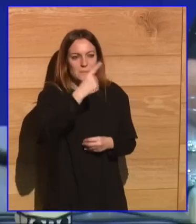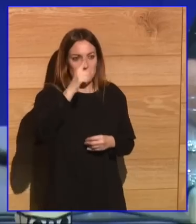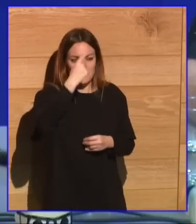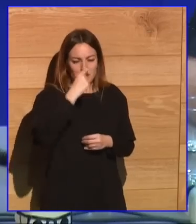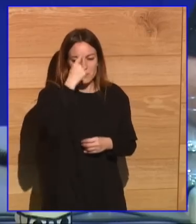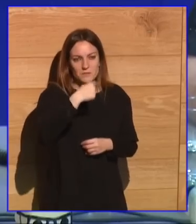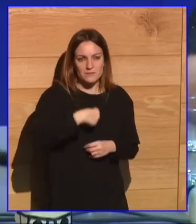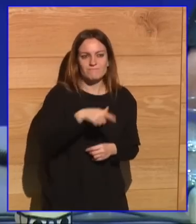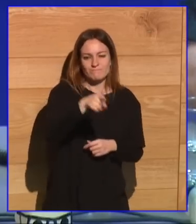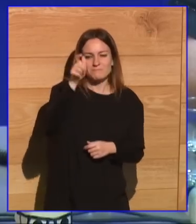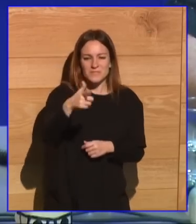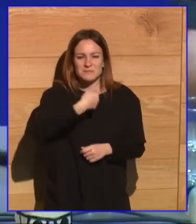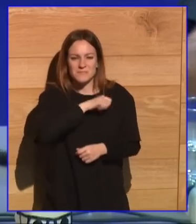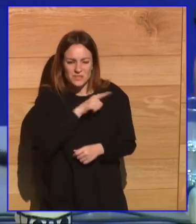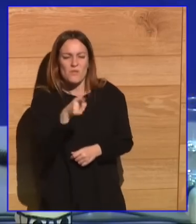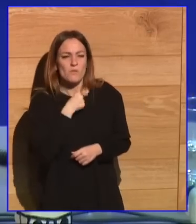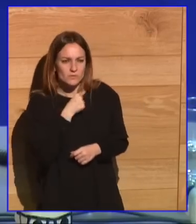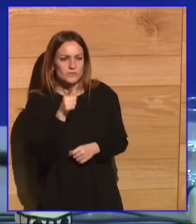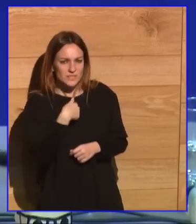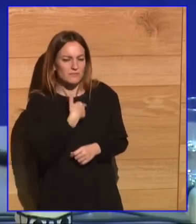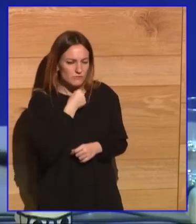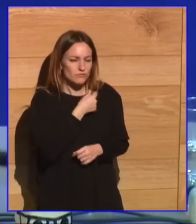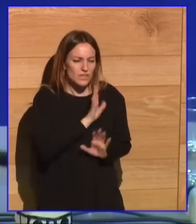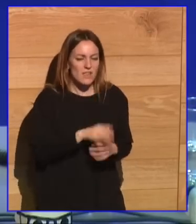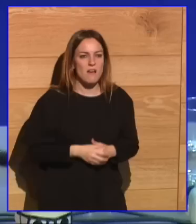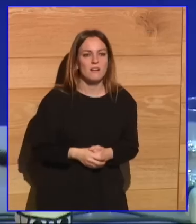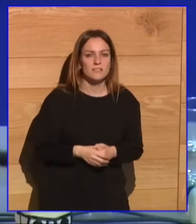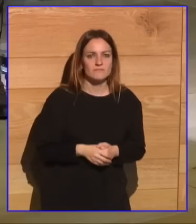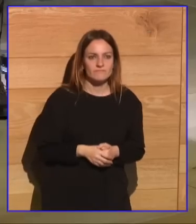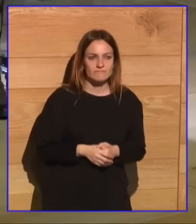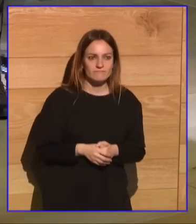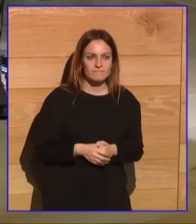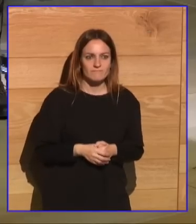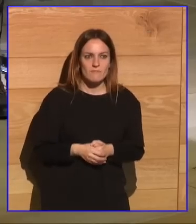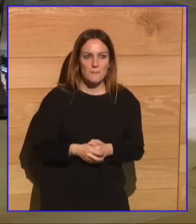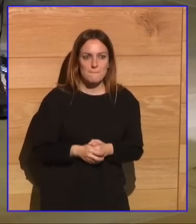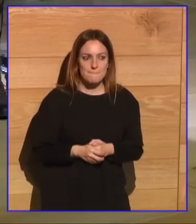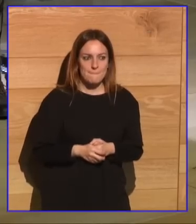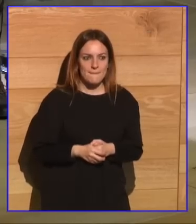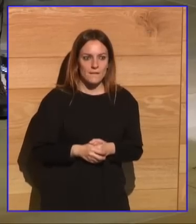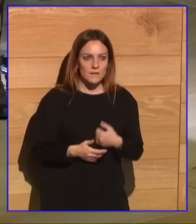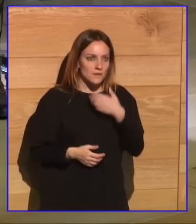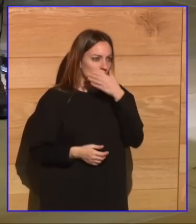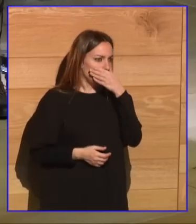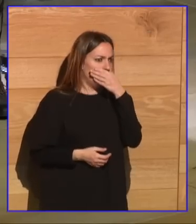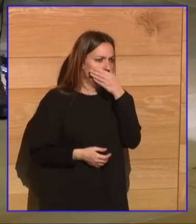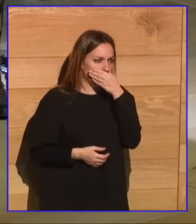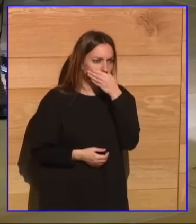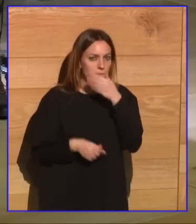ese españolito? ¿Cuánto me gustaría gustar ese españolito? Ganarlo para la causa, ¿no? Ya veo. ¿Os